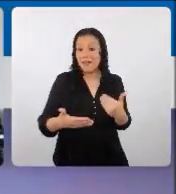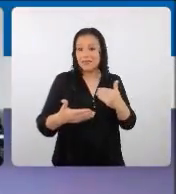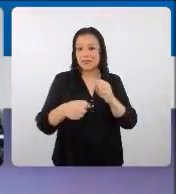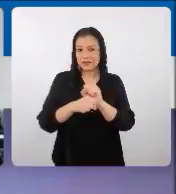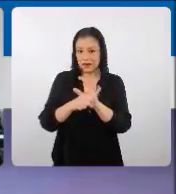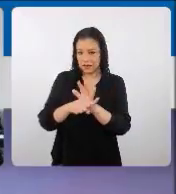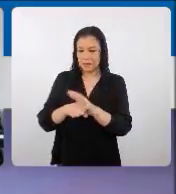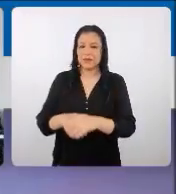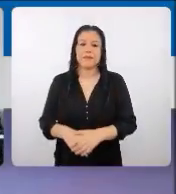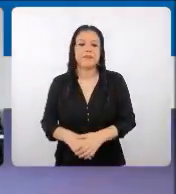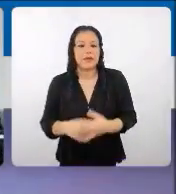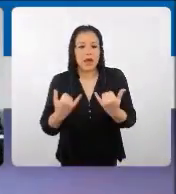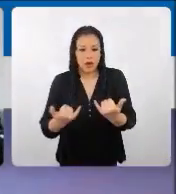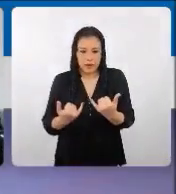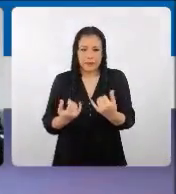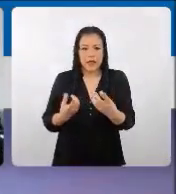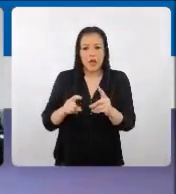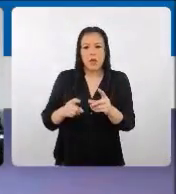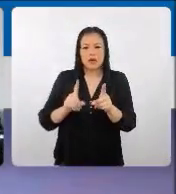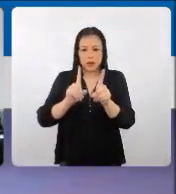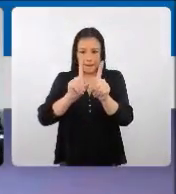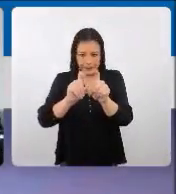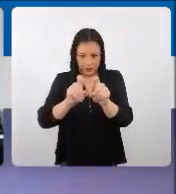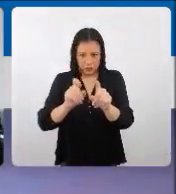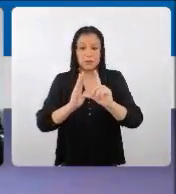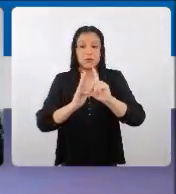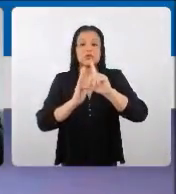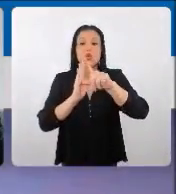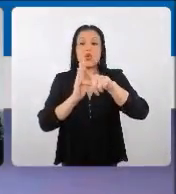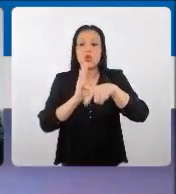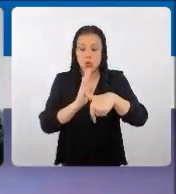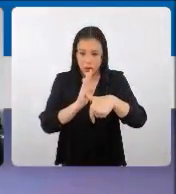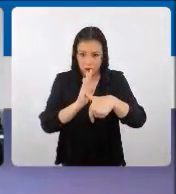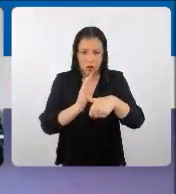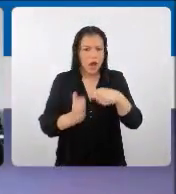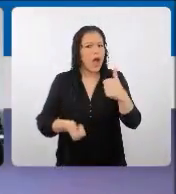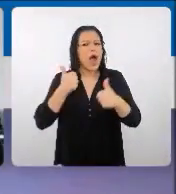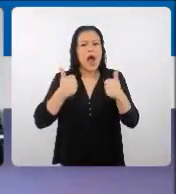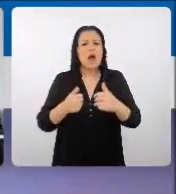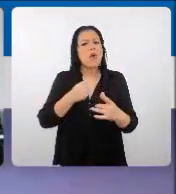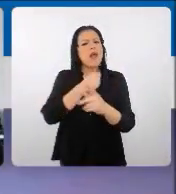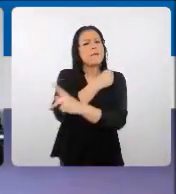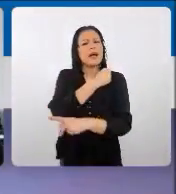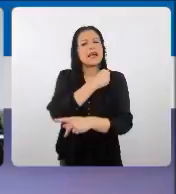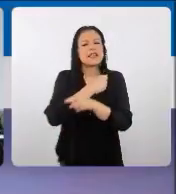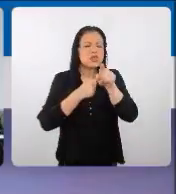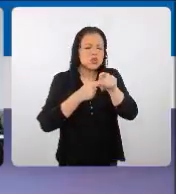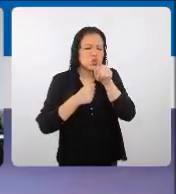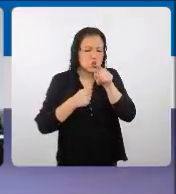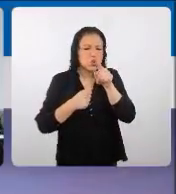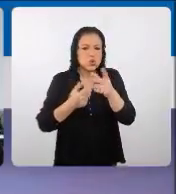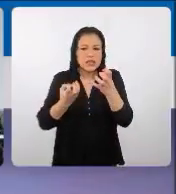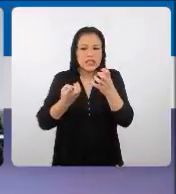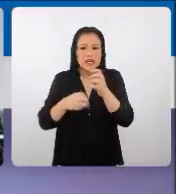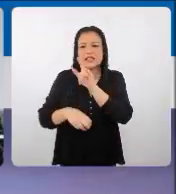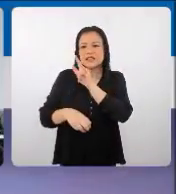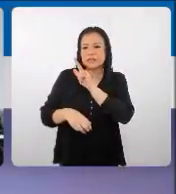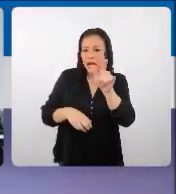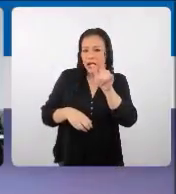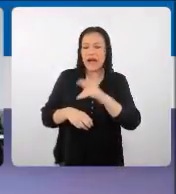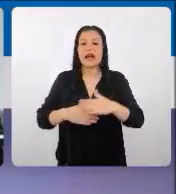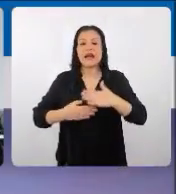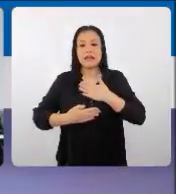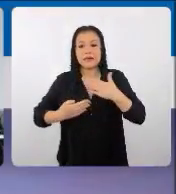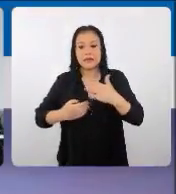Ahora sí. Ahora, cuando les preguntamos ya a posteriori, ¿a qué destinos viajarían por vacaciones o recreación en los siguientes